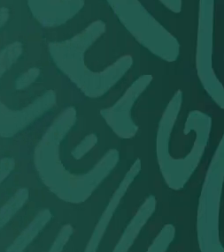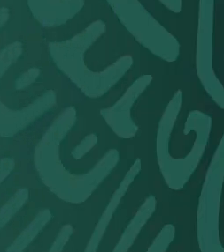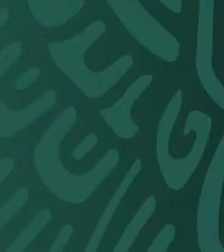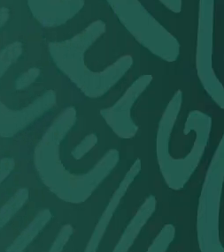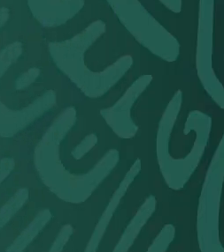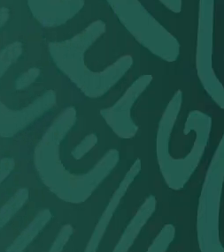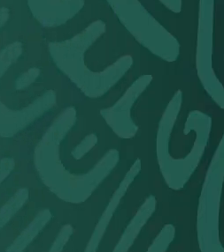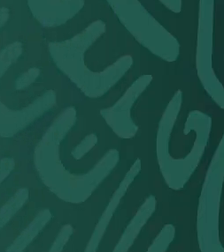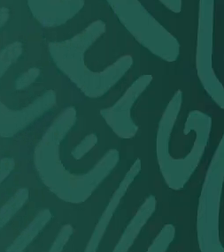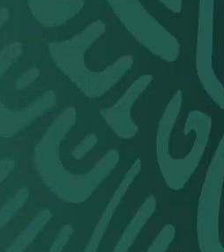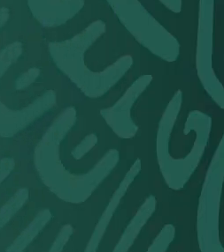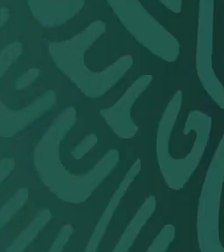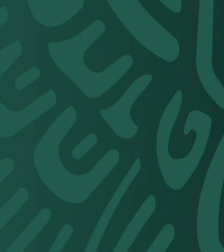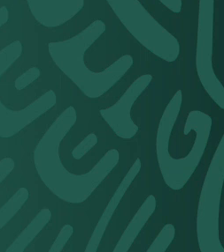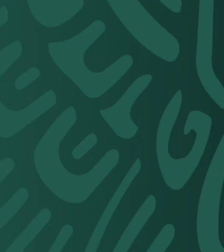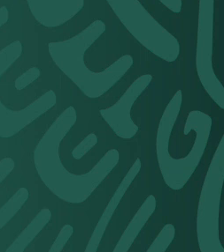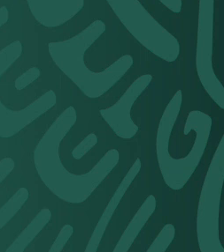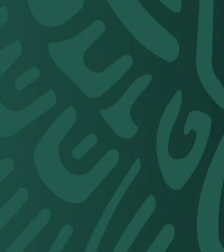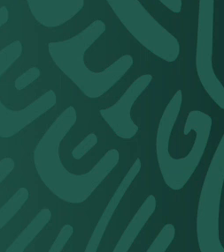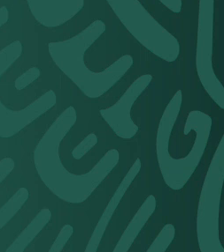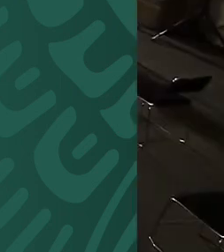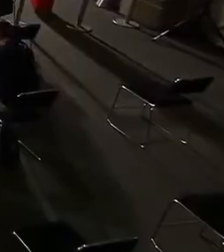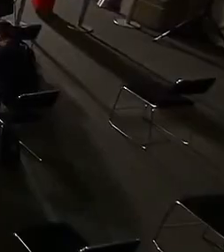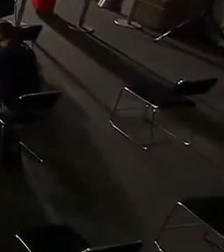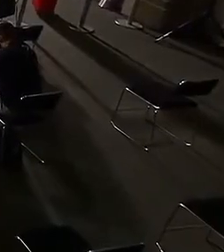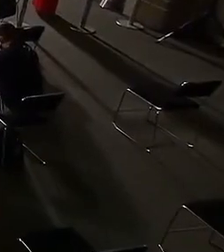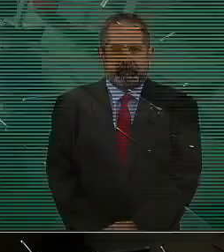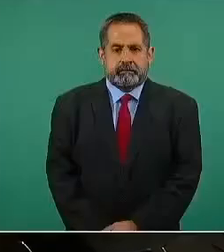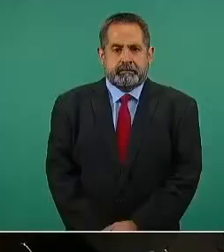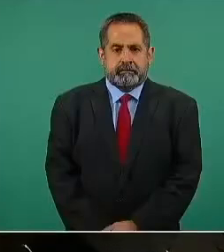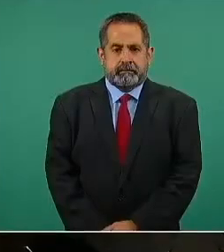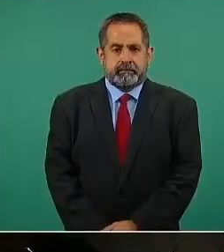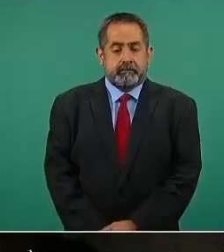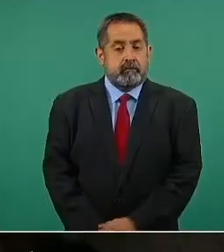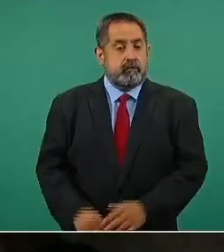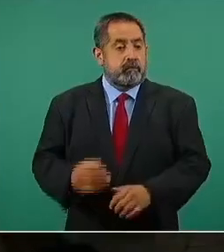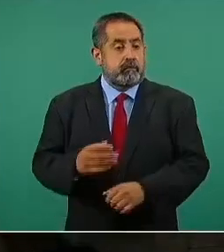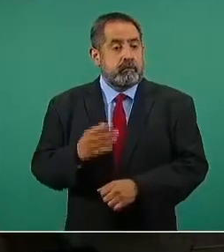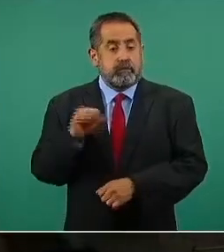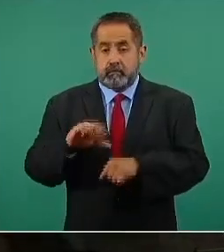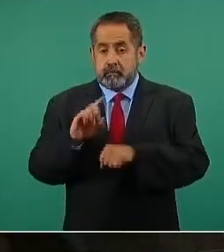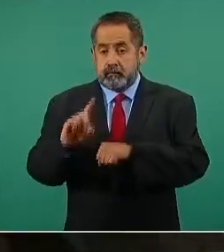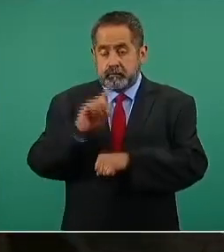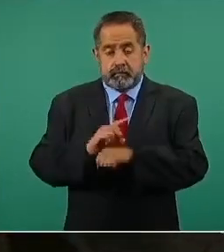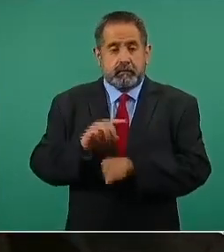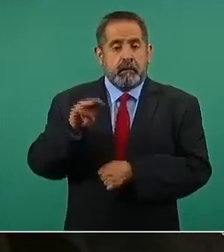en Palacio Nacional. El día de hoy, lunes 10 de mayo,